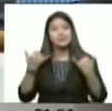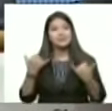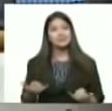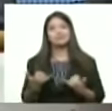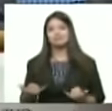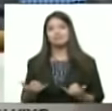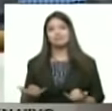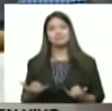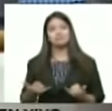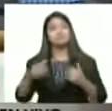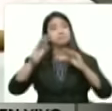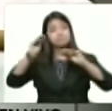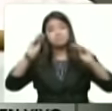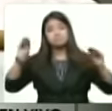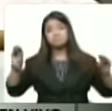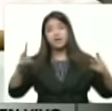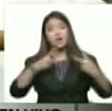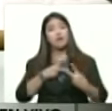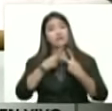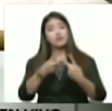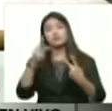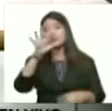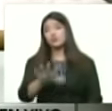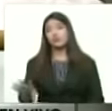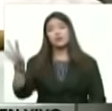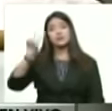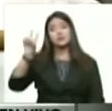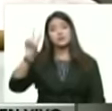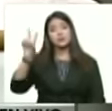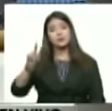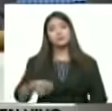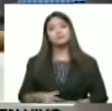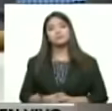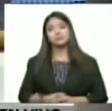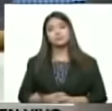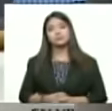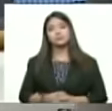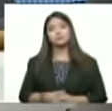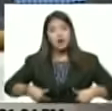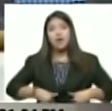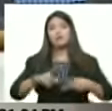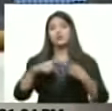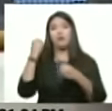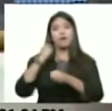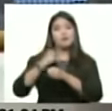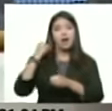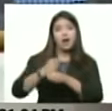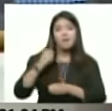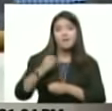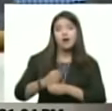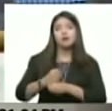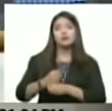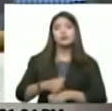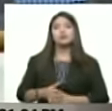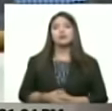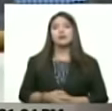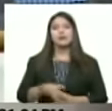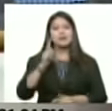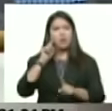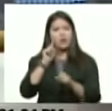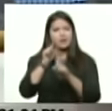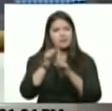momento. Llamo al espíritu y a la voluntad nacional, al esfuerzo, al trabajo y a que no perdamos el